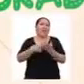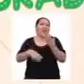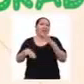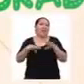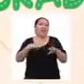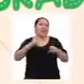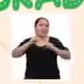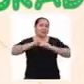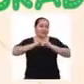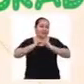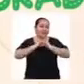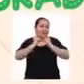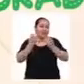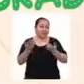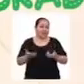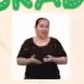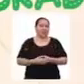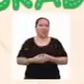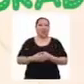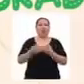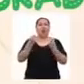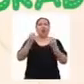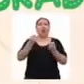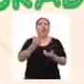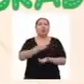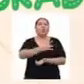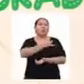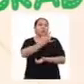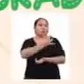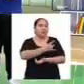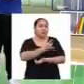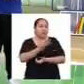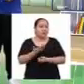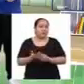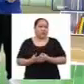físicas que realizamos y cómo nos sentimos.